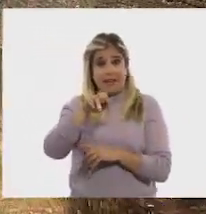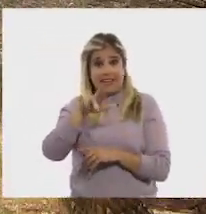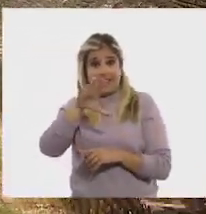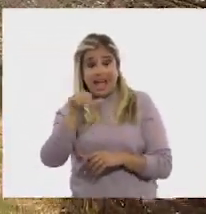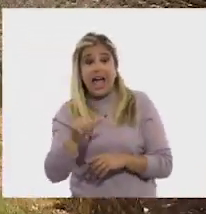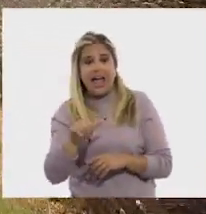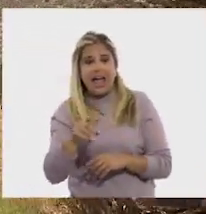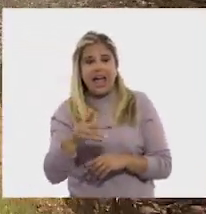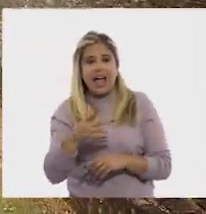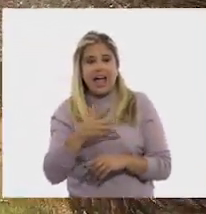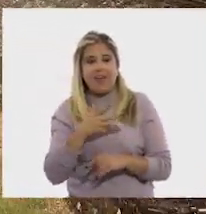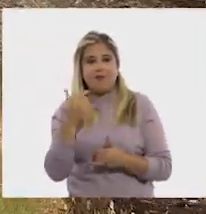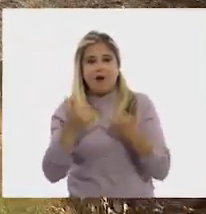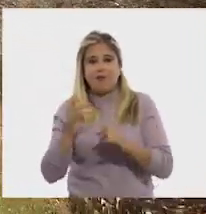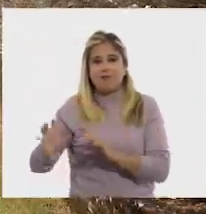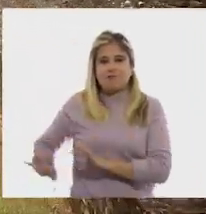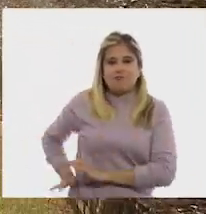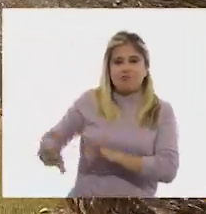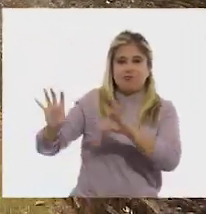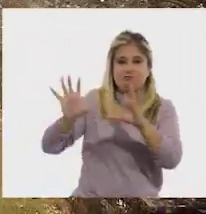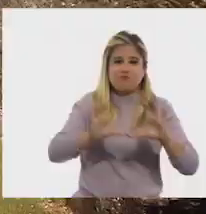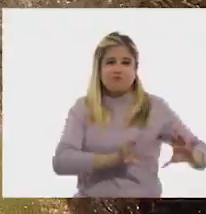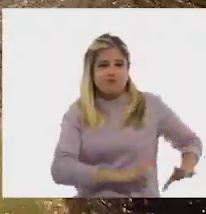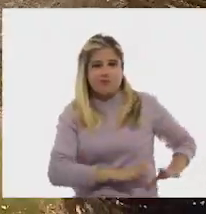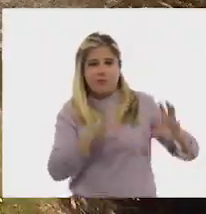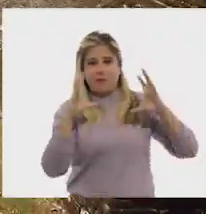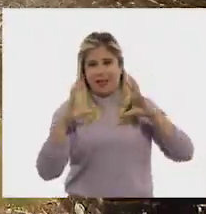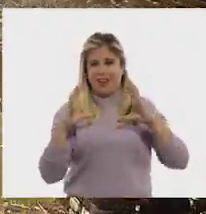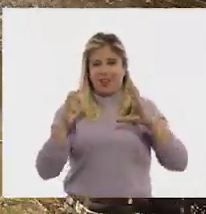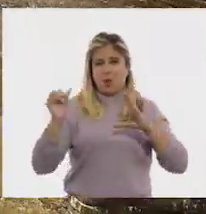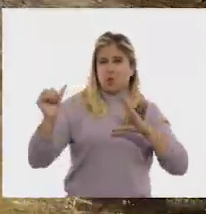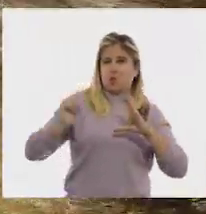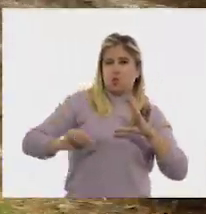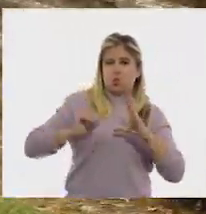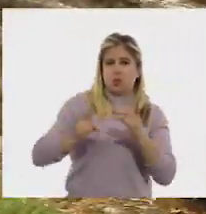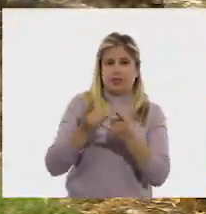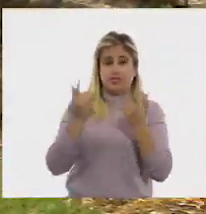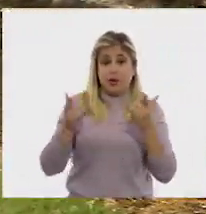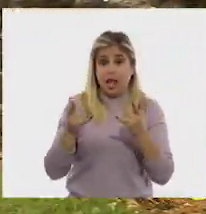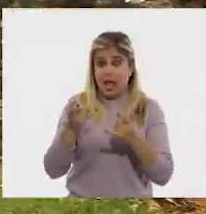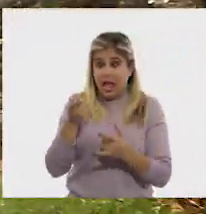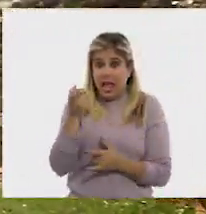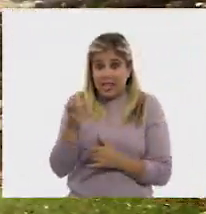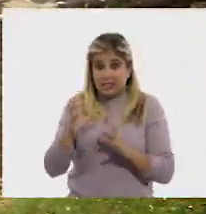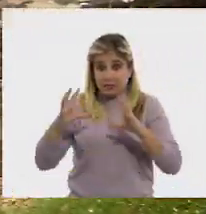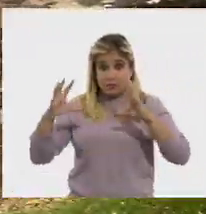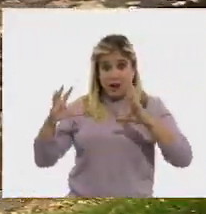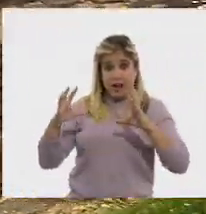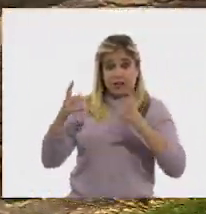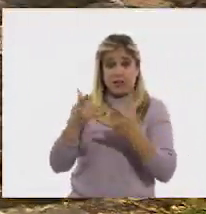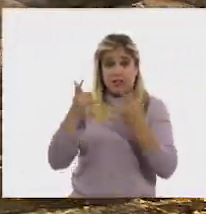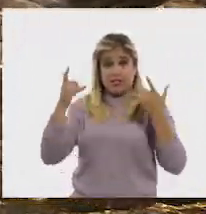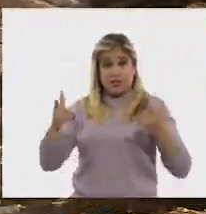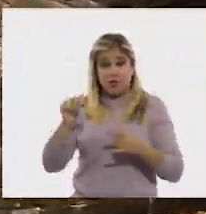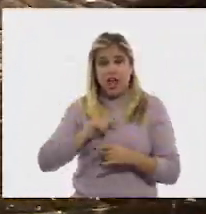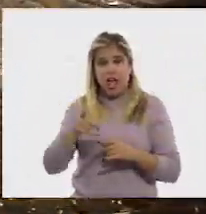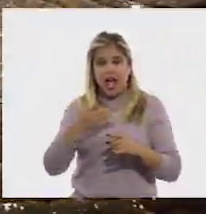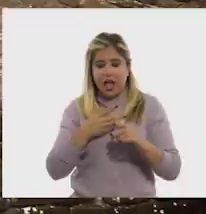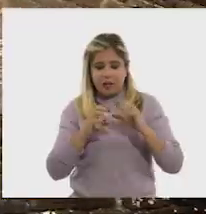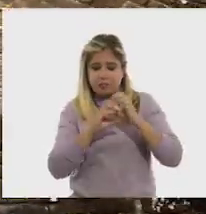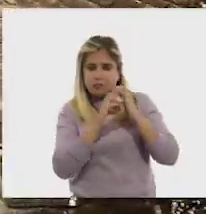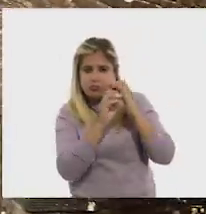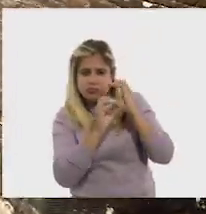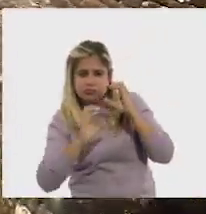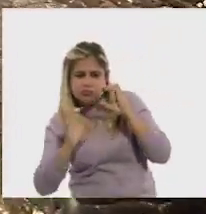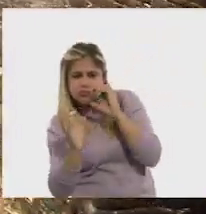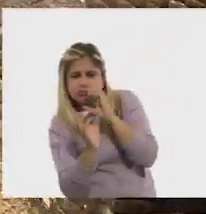su juego de pelota. Pero no es un juego de pelota cualquiera, ya que cuenta con un sistema de drenaje que los